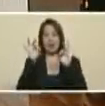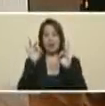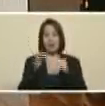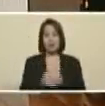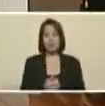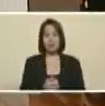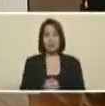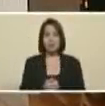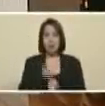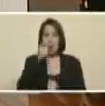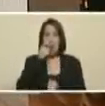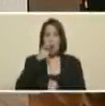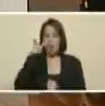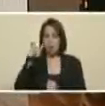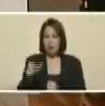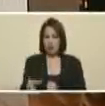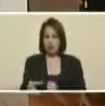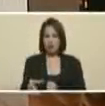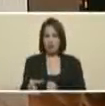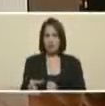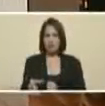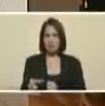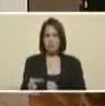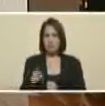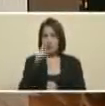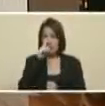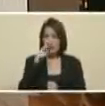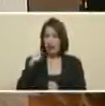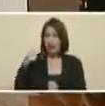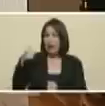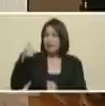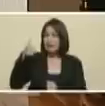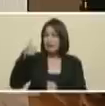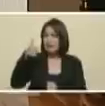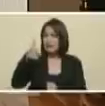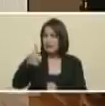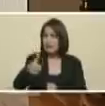a un hombre que en el transcurso de su vida